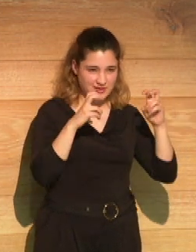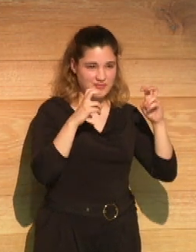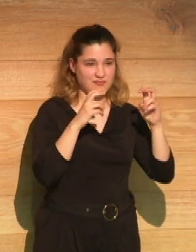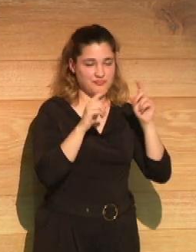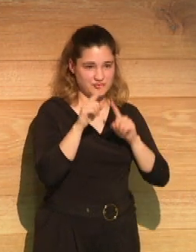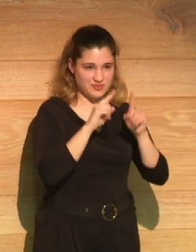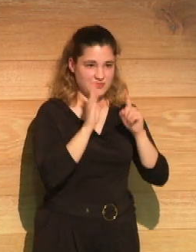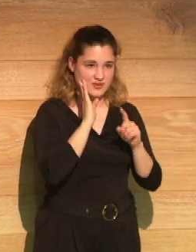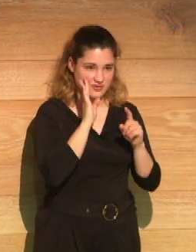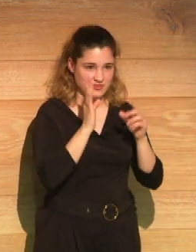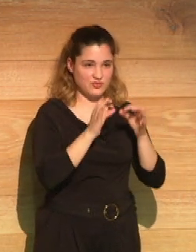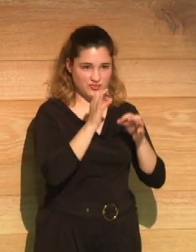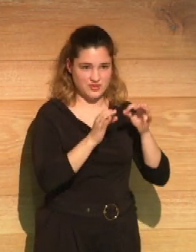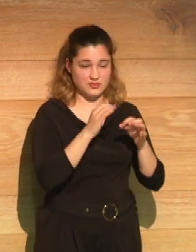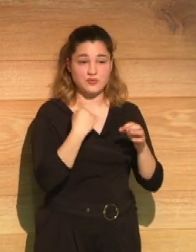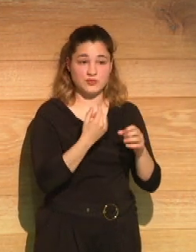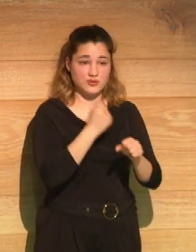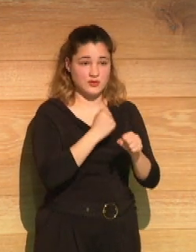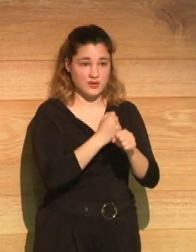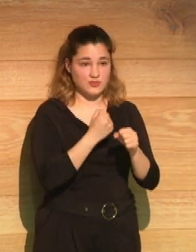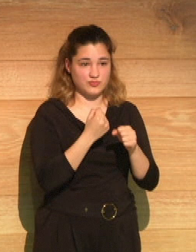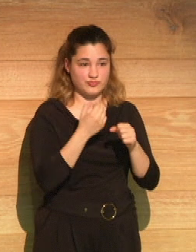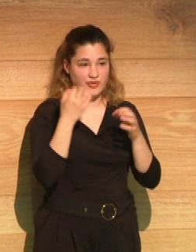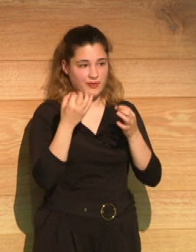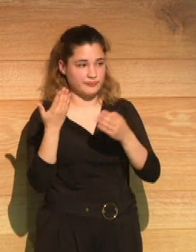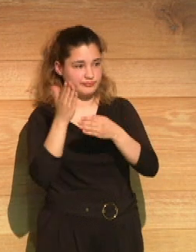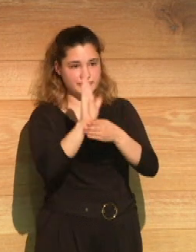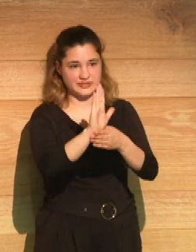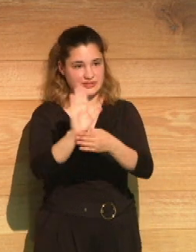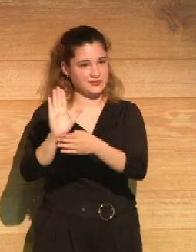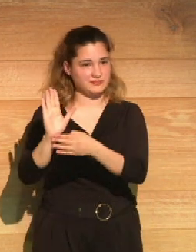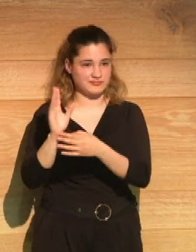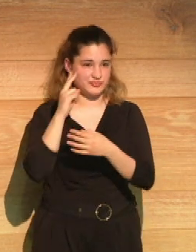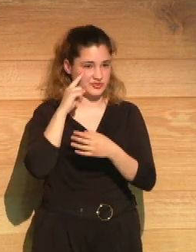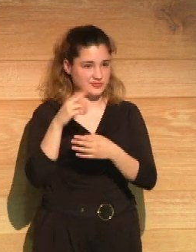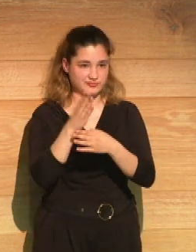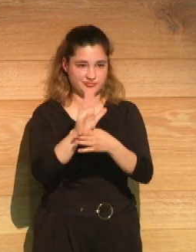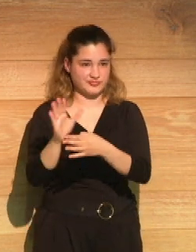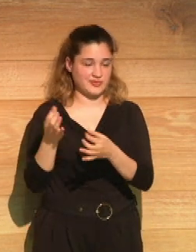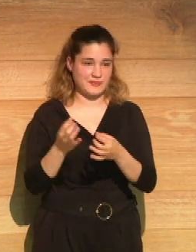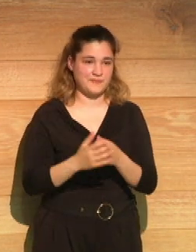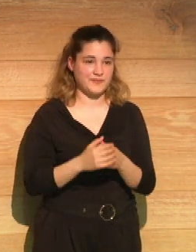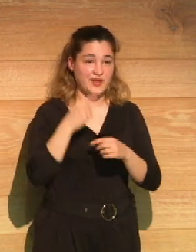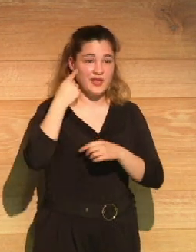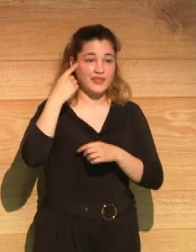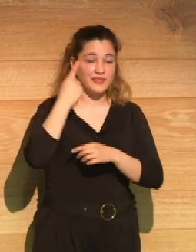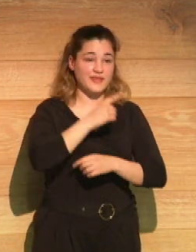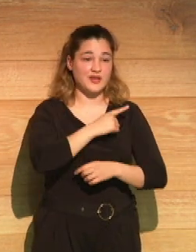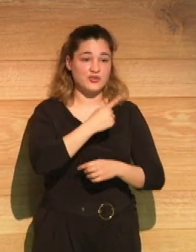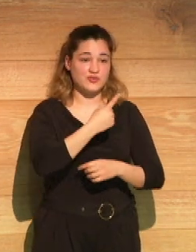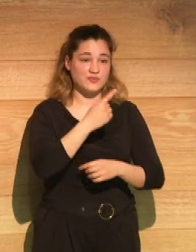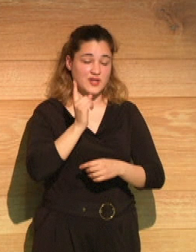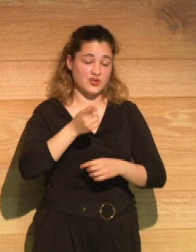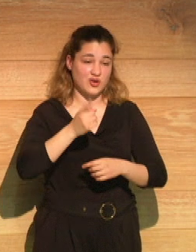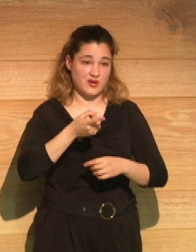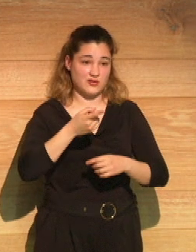y nuestro trabajo debe referir esto. La directora, por ejemplo, les cuento, del Museo Africano del Smithsonian, no